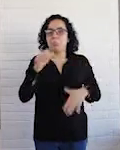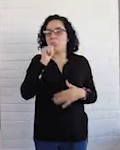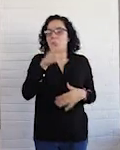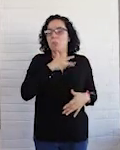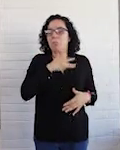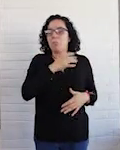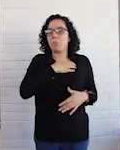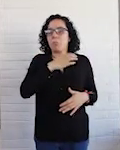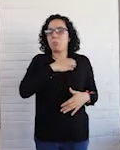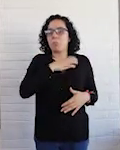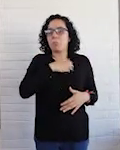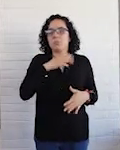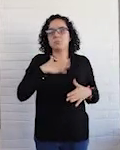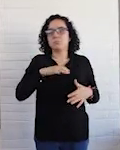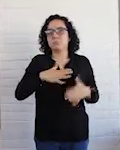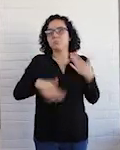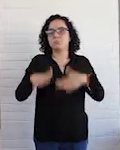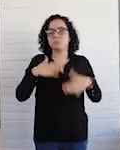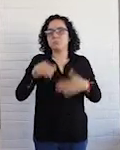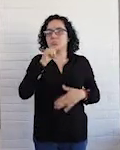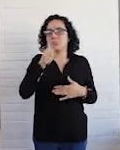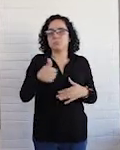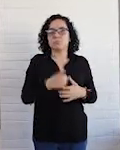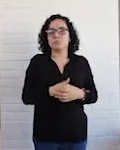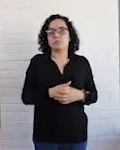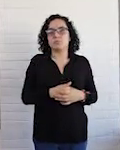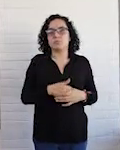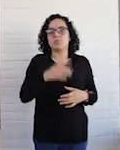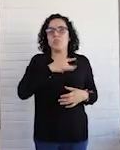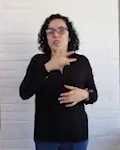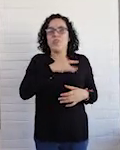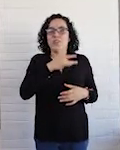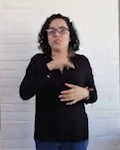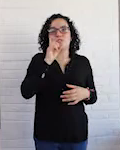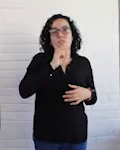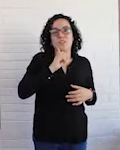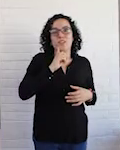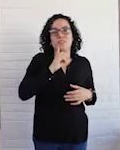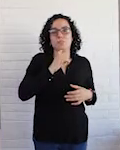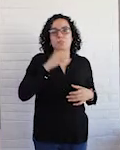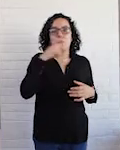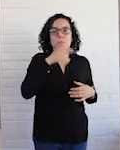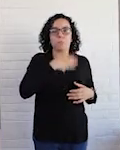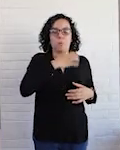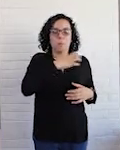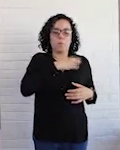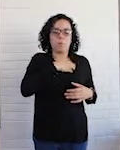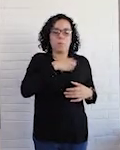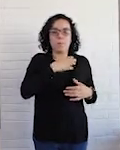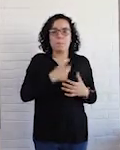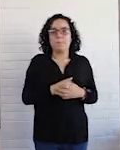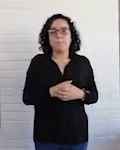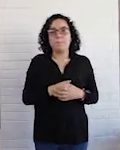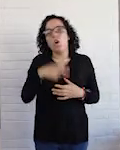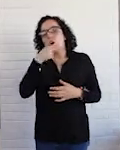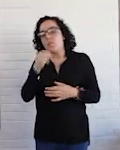y para las chavas... El corazón de las mujeres sí va más rápido que el de los hombres, late más rápido.